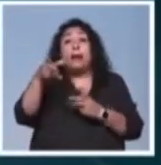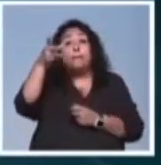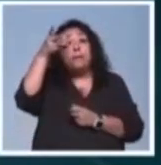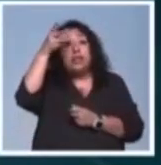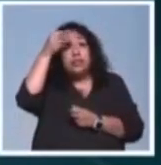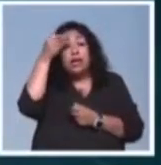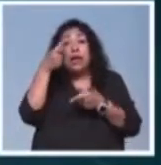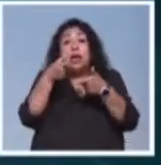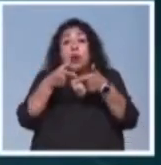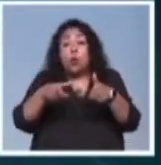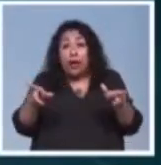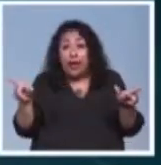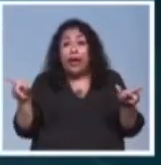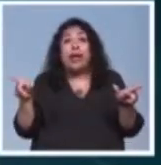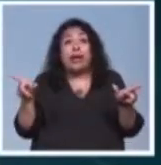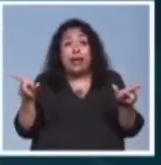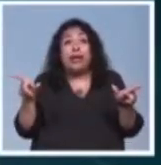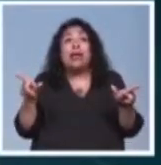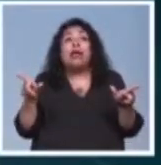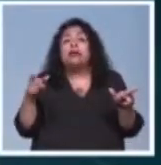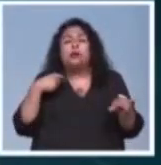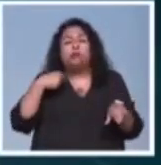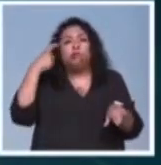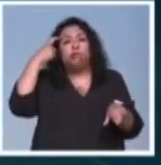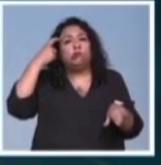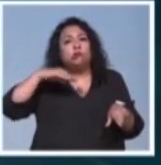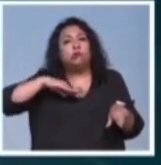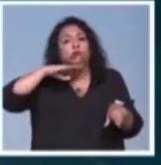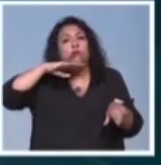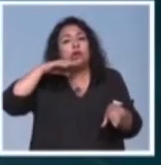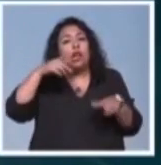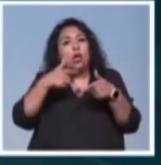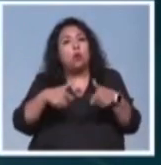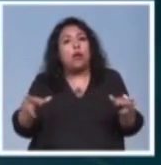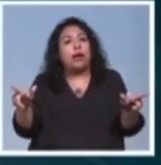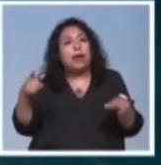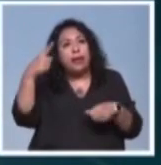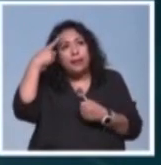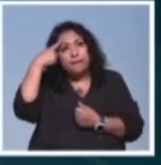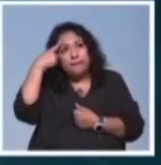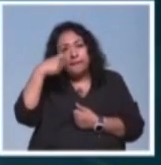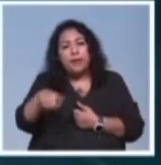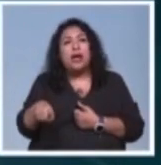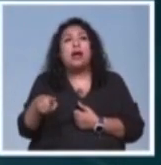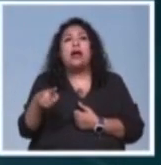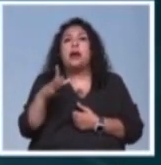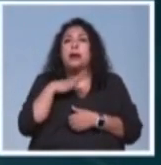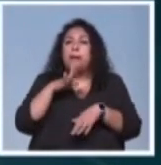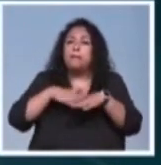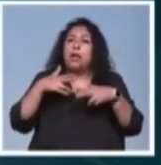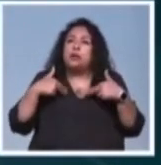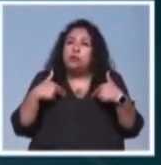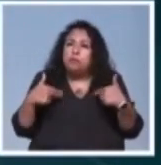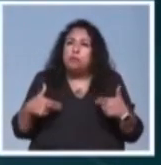aprender del lenguaje y de la parte inconsciente del lenguaje para ser